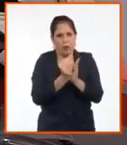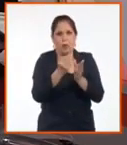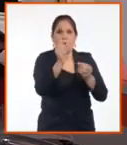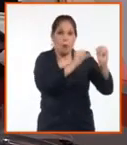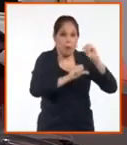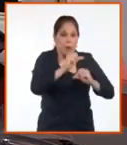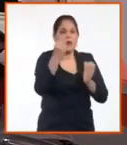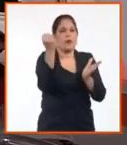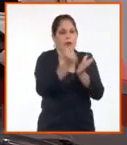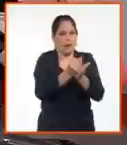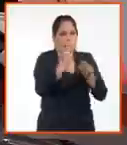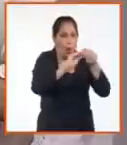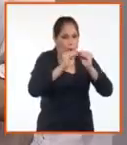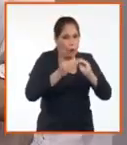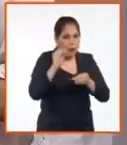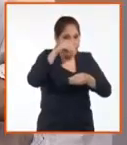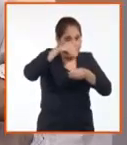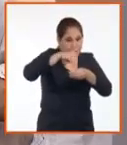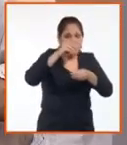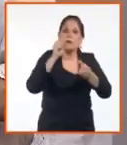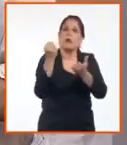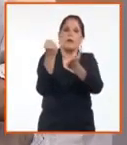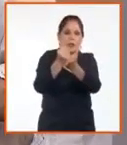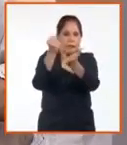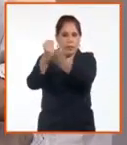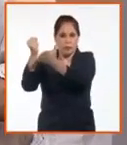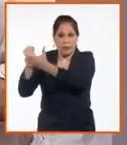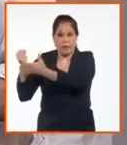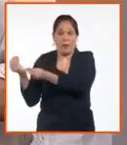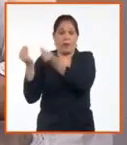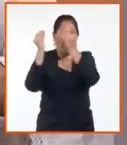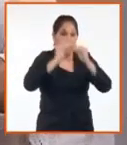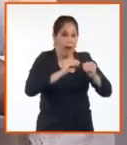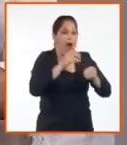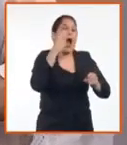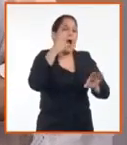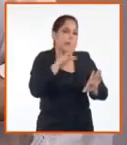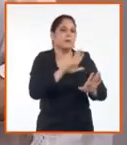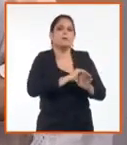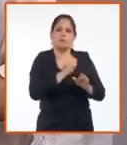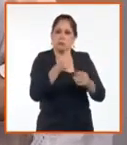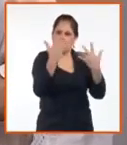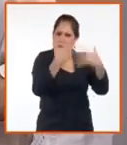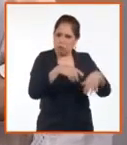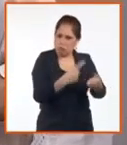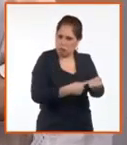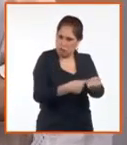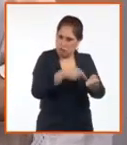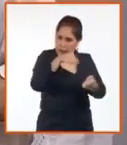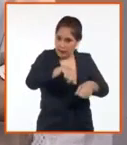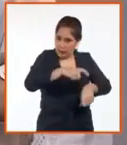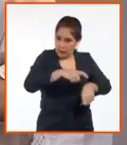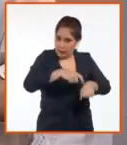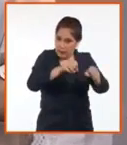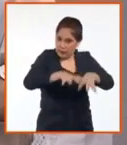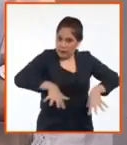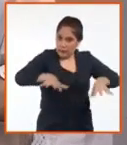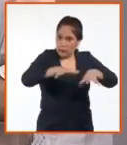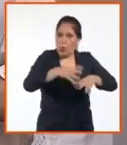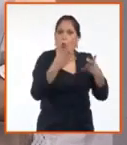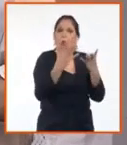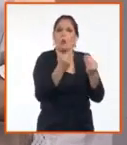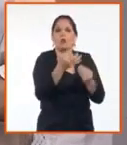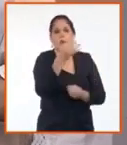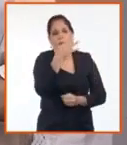adicionalmente esto además quería decir que tenemos en este momento muchos medicamentos